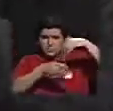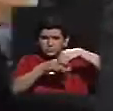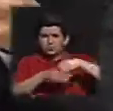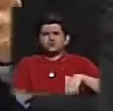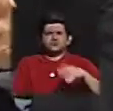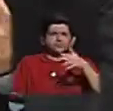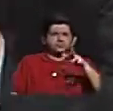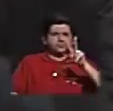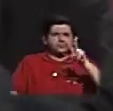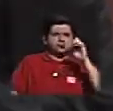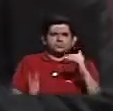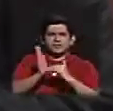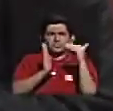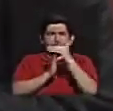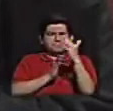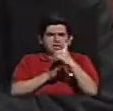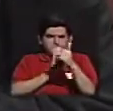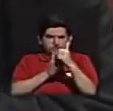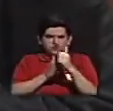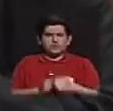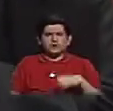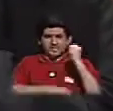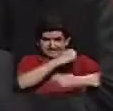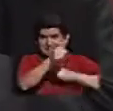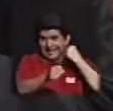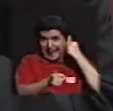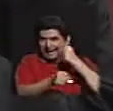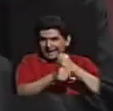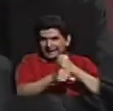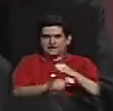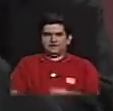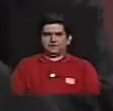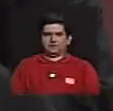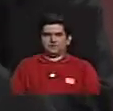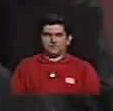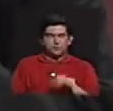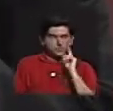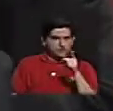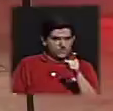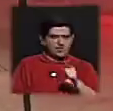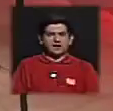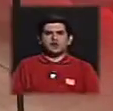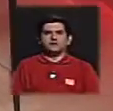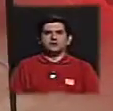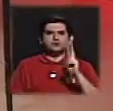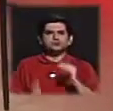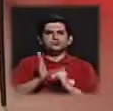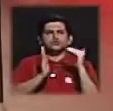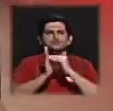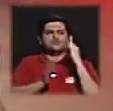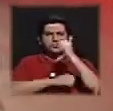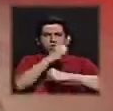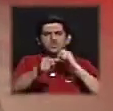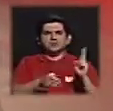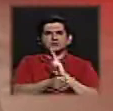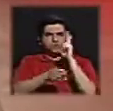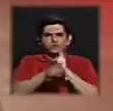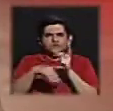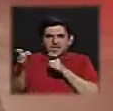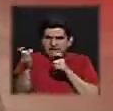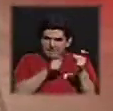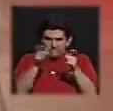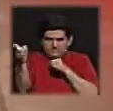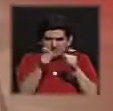unos 200 millones de dólares anuales, de los cuales se ocuparían unos 2 millones anuales para